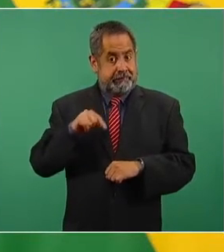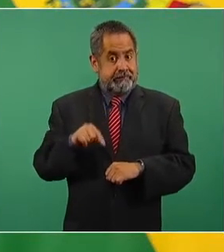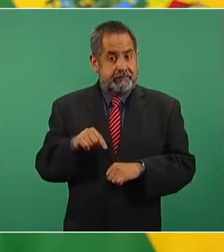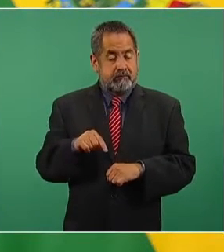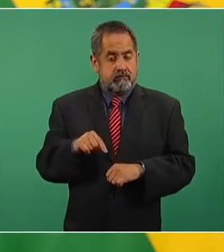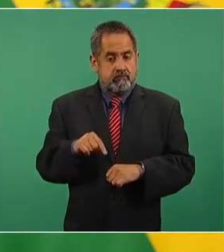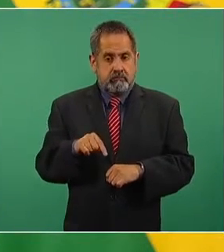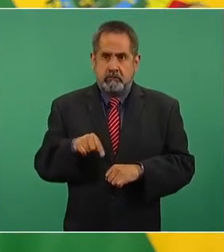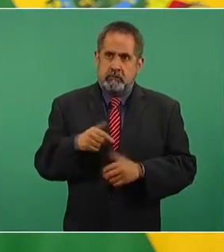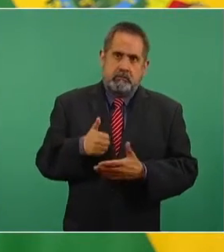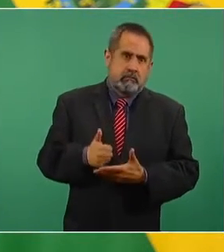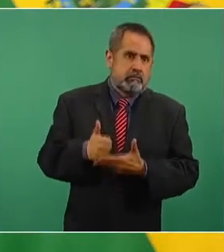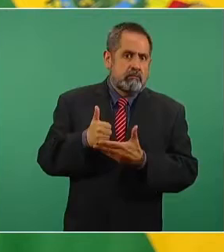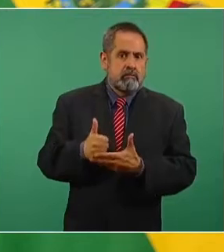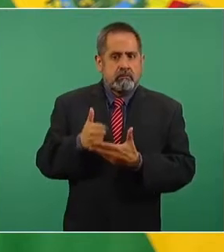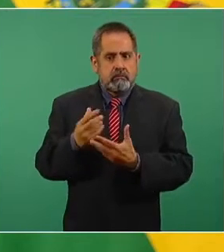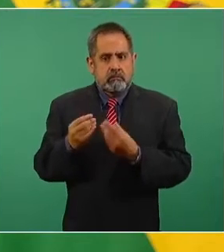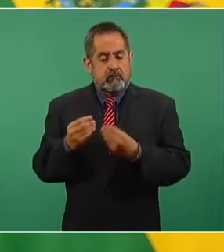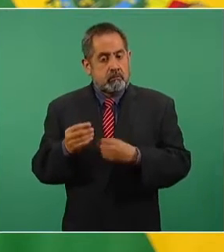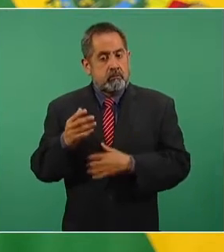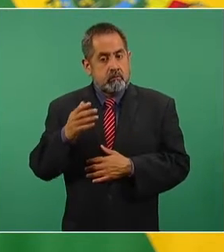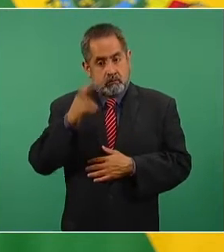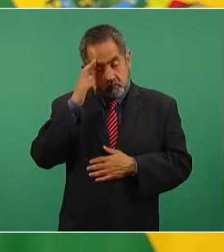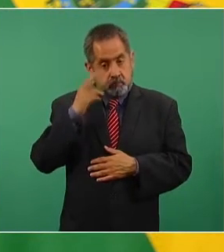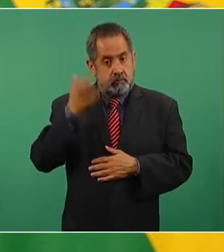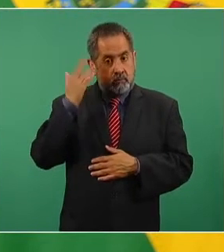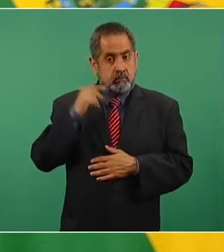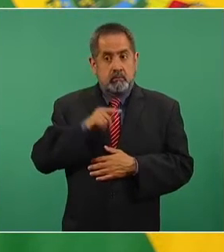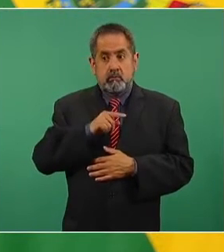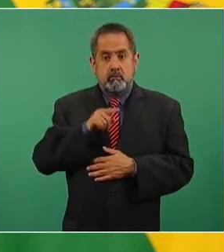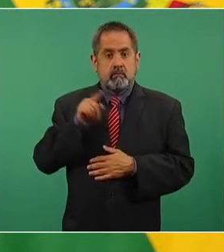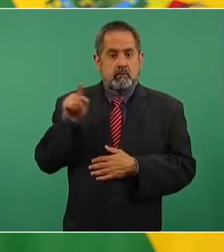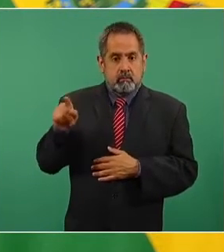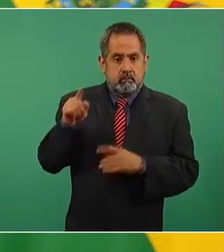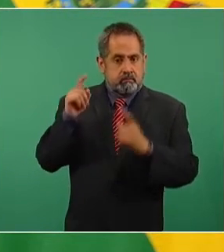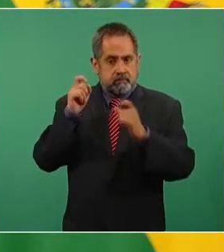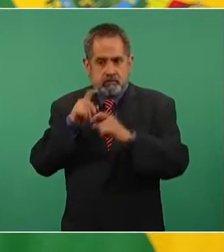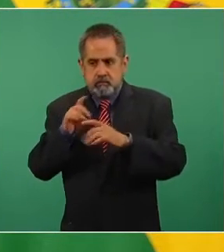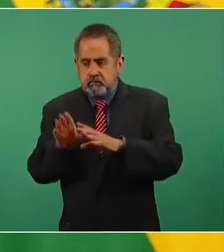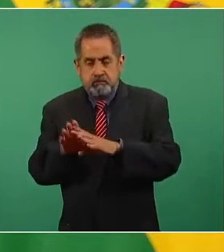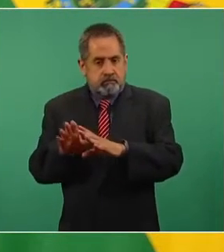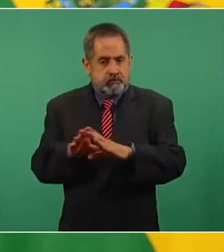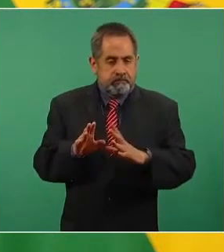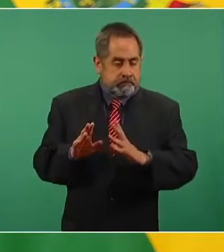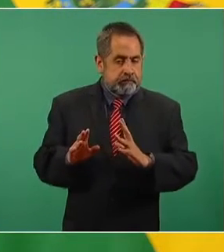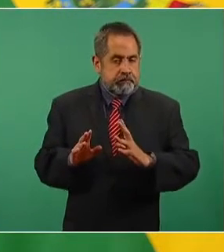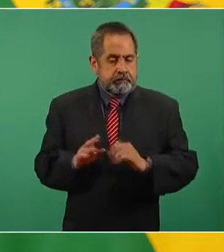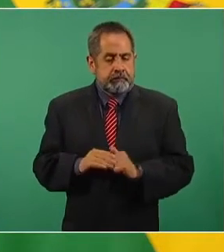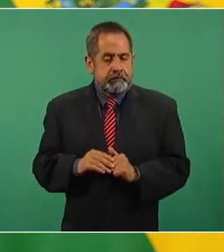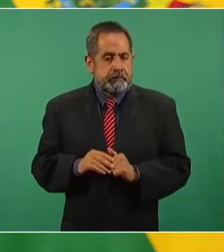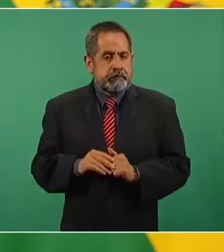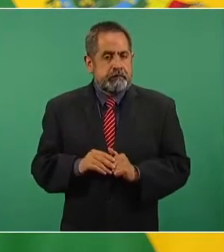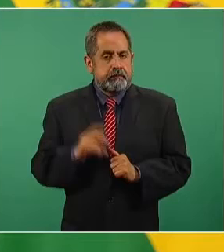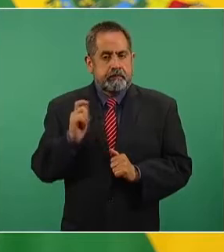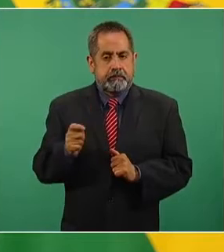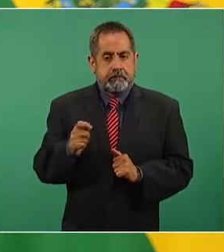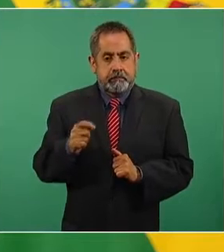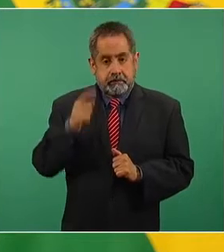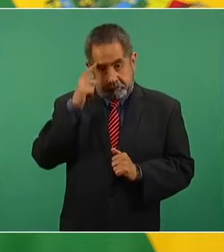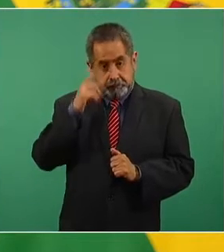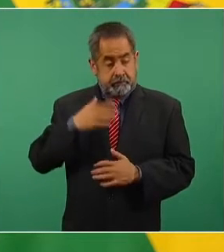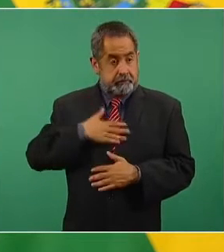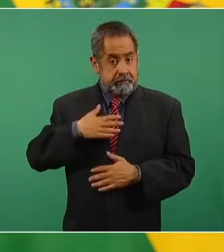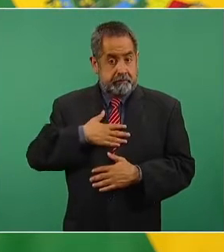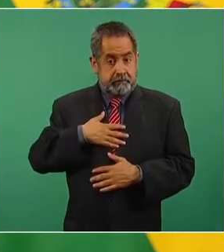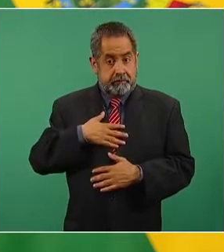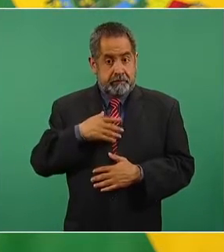nos ayudó tanto cuando estuvimos allá en momentos tan complicados, especialmente para mi persona